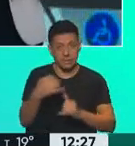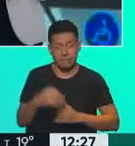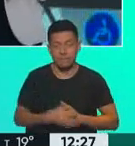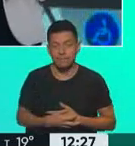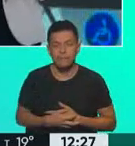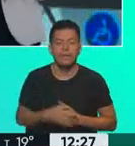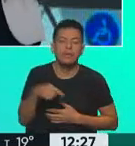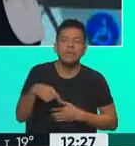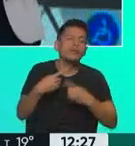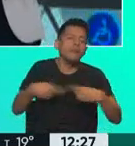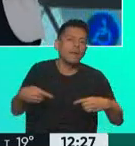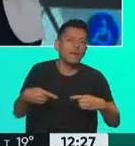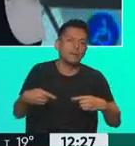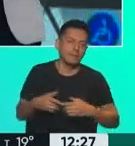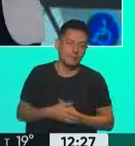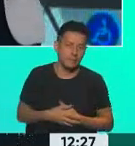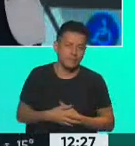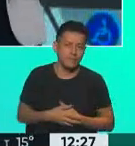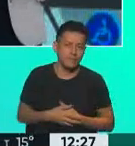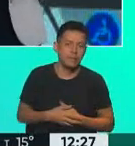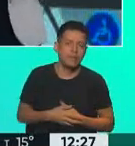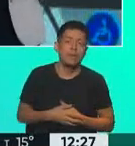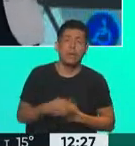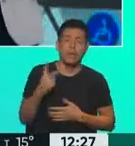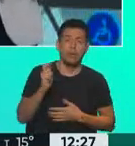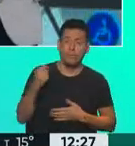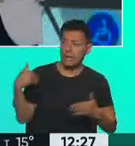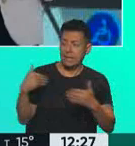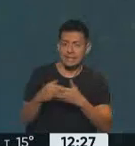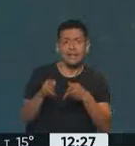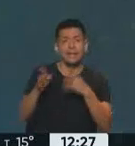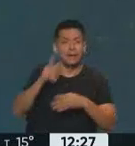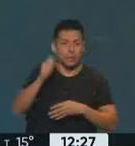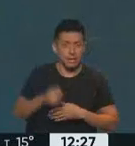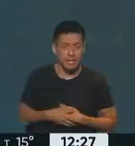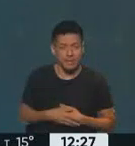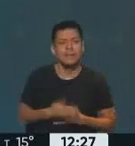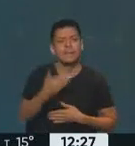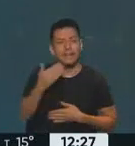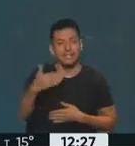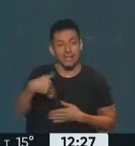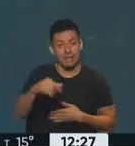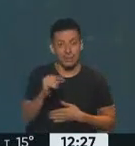estas son las novedades respecto a bueno se hace vamos más de dos meses de guerra en ucrania dejando de minutos más información internacional